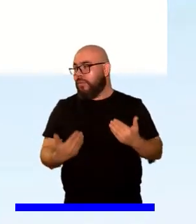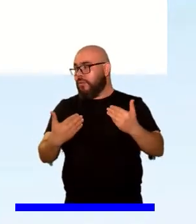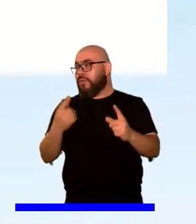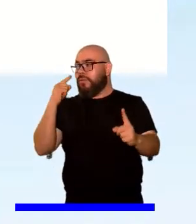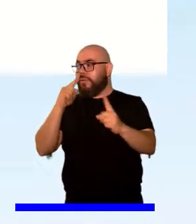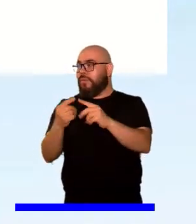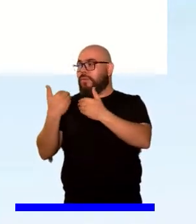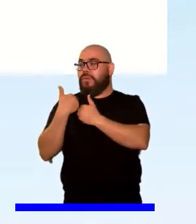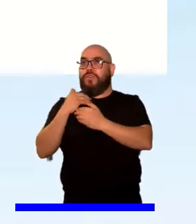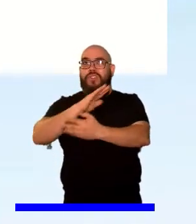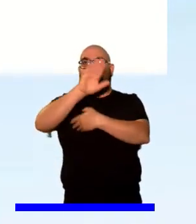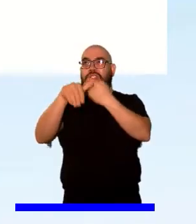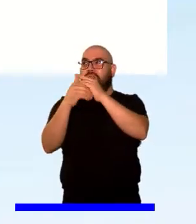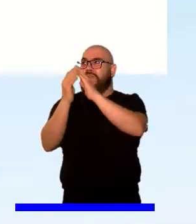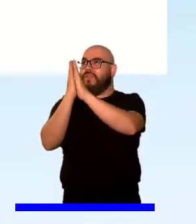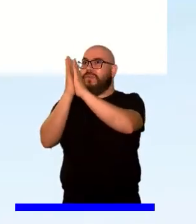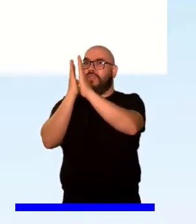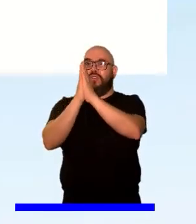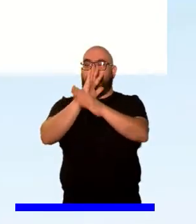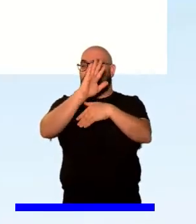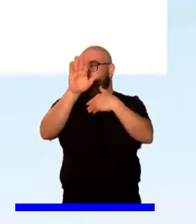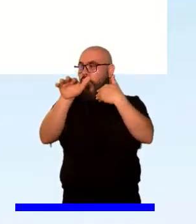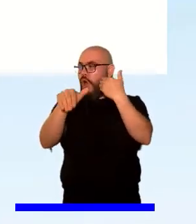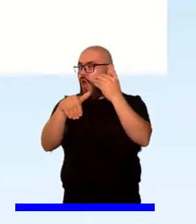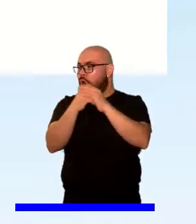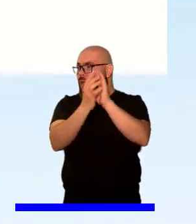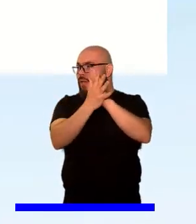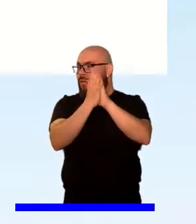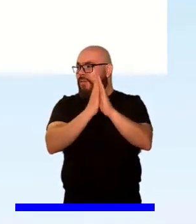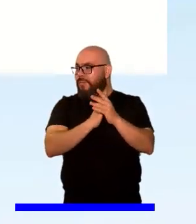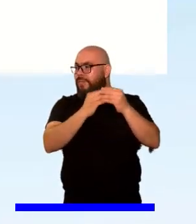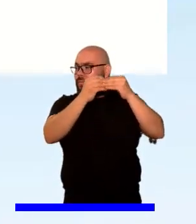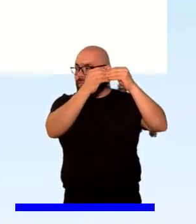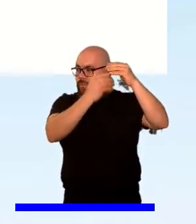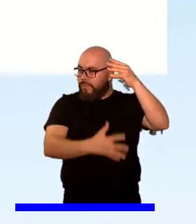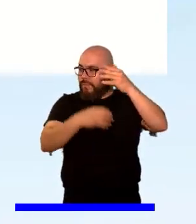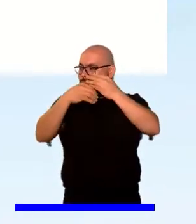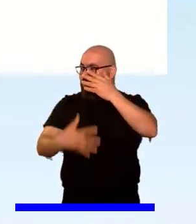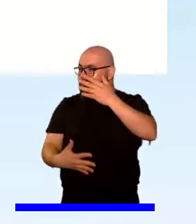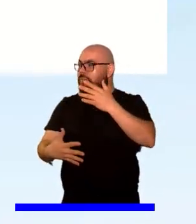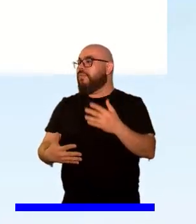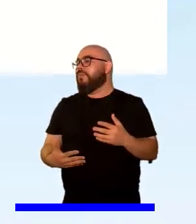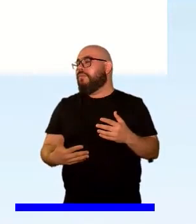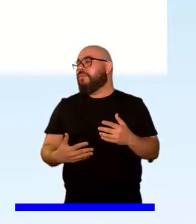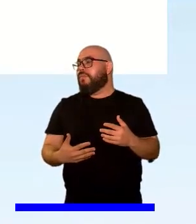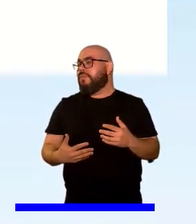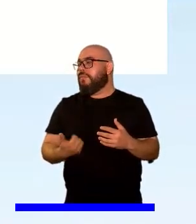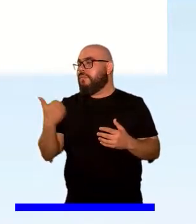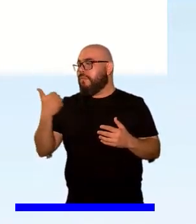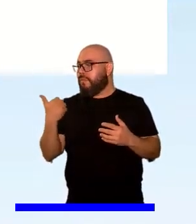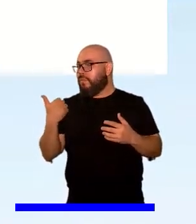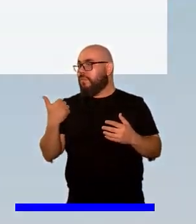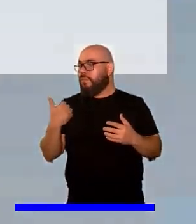significa toda la información. No significa la que venga en una base de datos, la que esté lista para que el computador lea. Y para que esto